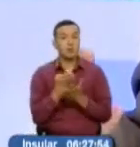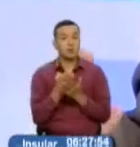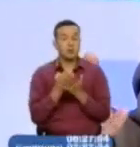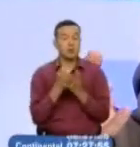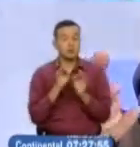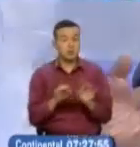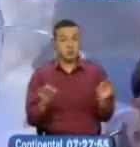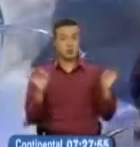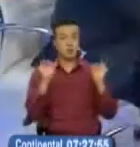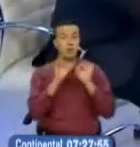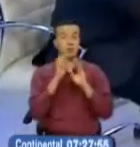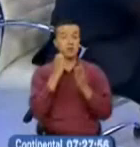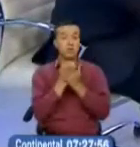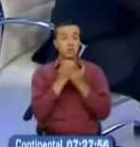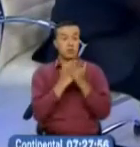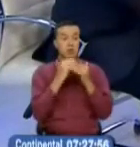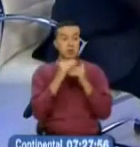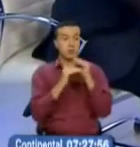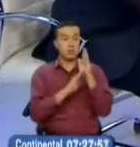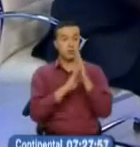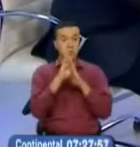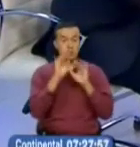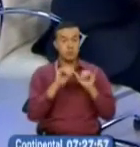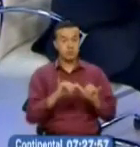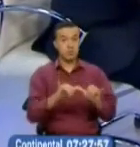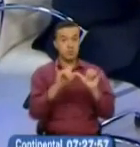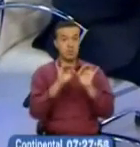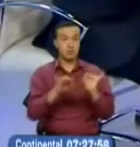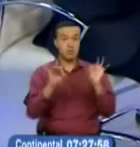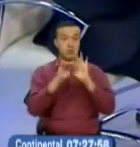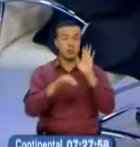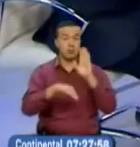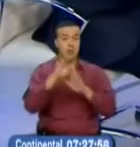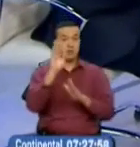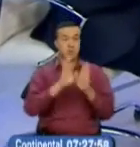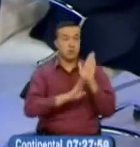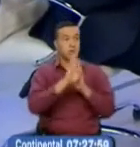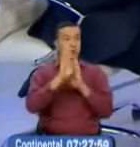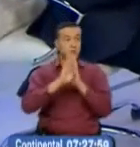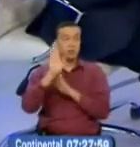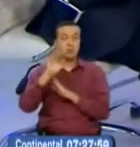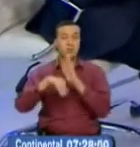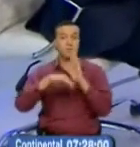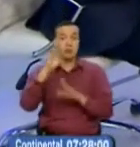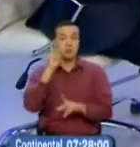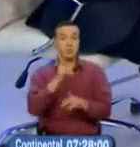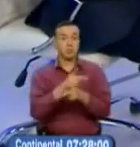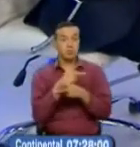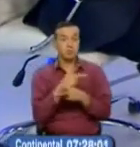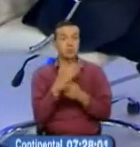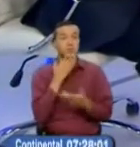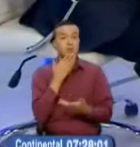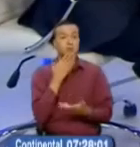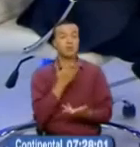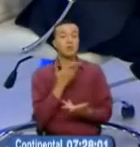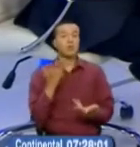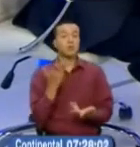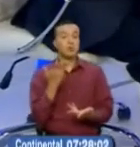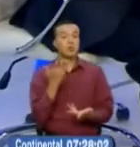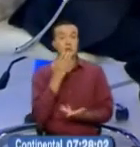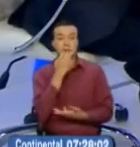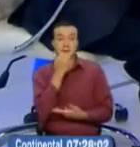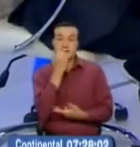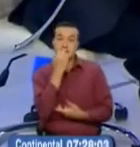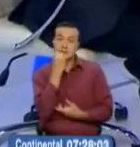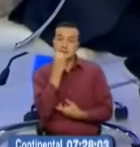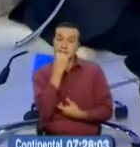ahora requieren economías de escala es decir de tener mayor crecimiento mayor producción para poder ahorrar un poco